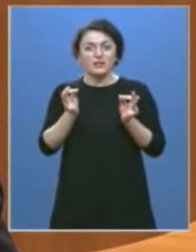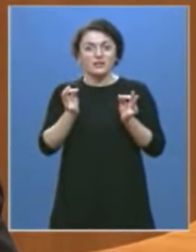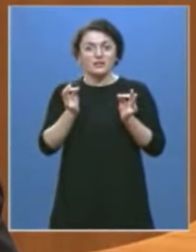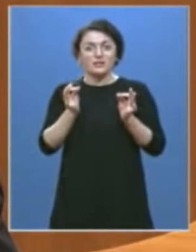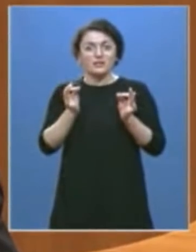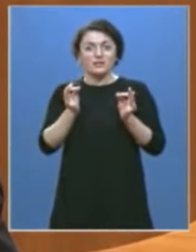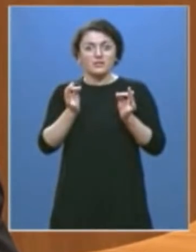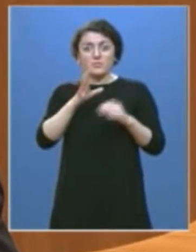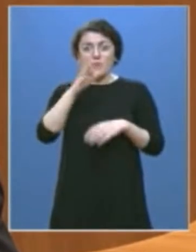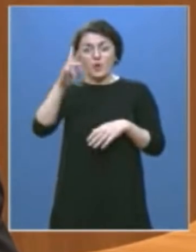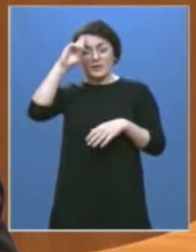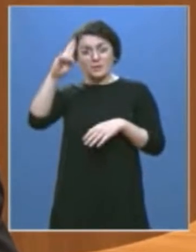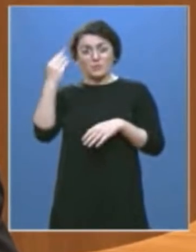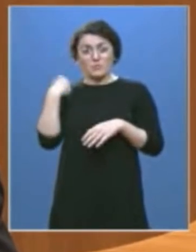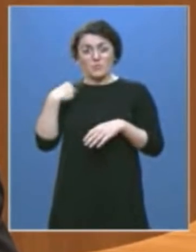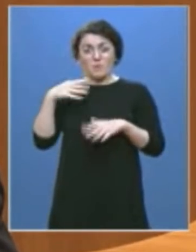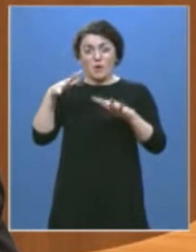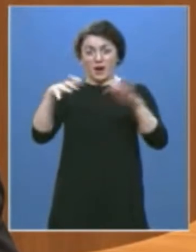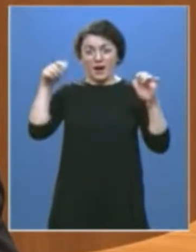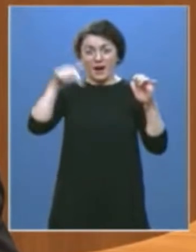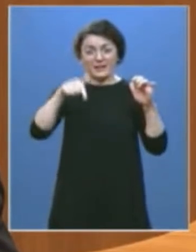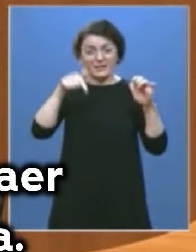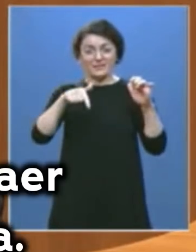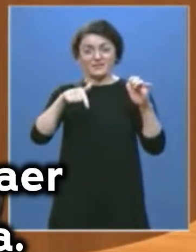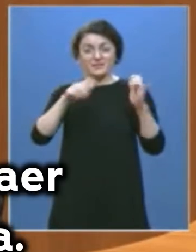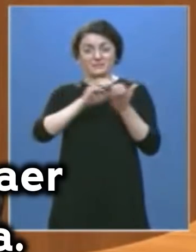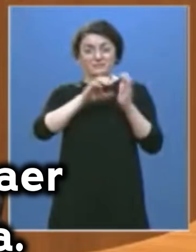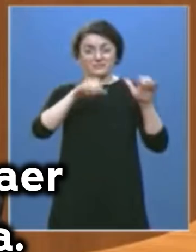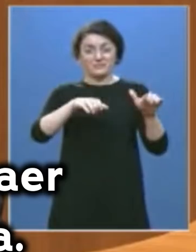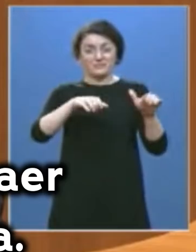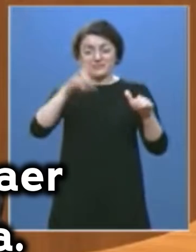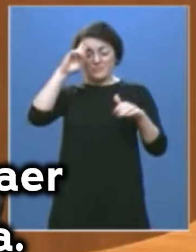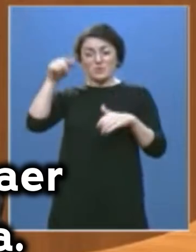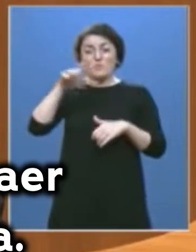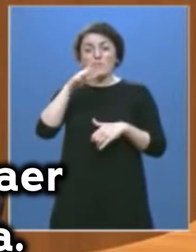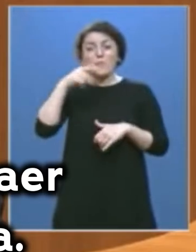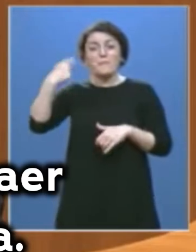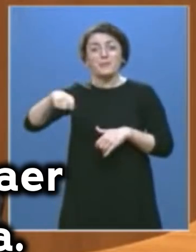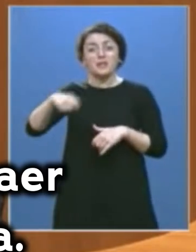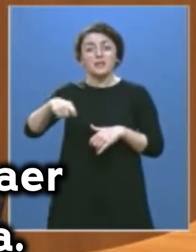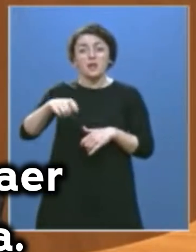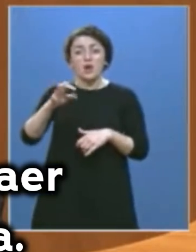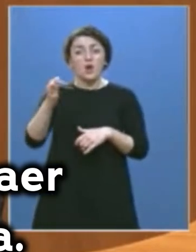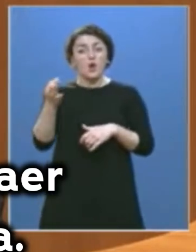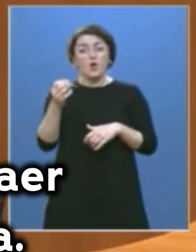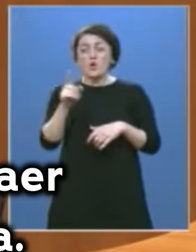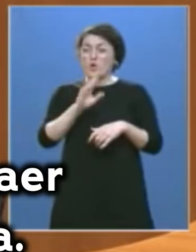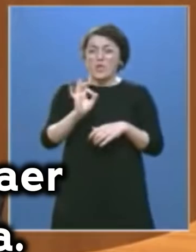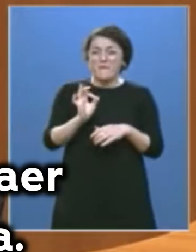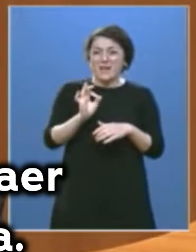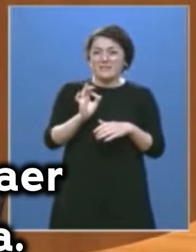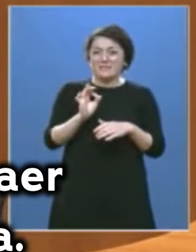Por respeto a la Cámara de Representación Parlamentaria de Castilla y León un presidente non debería venir con as réplicas